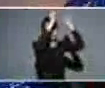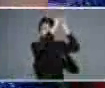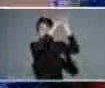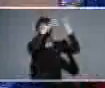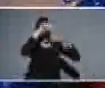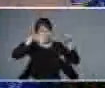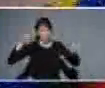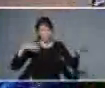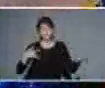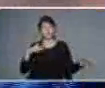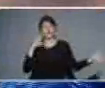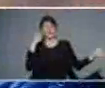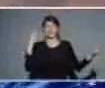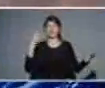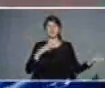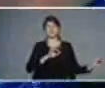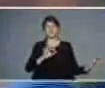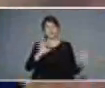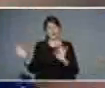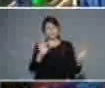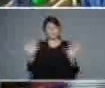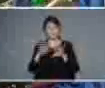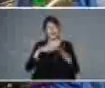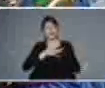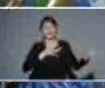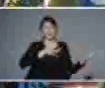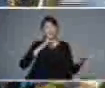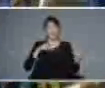el baile del vivo y así es